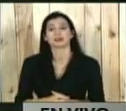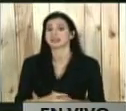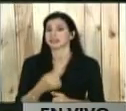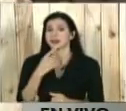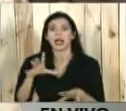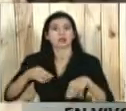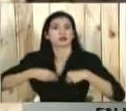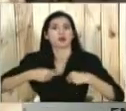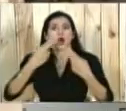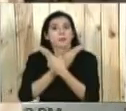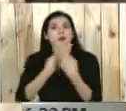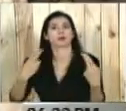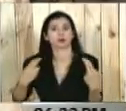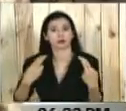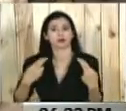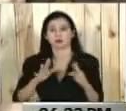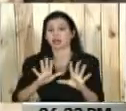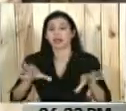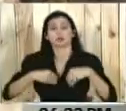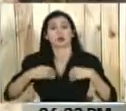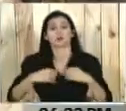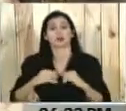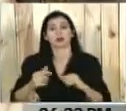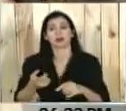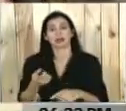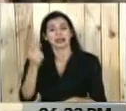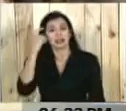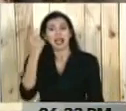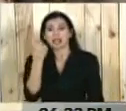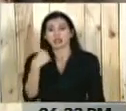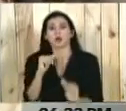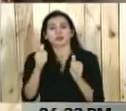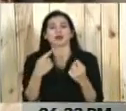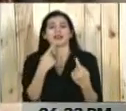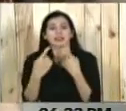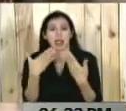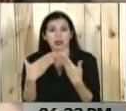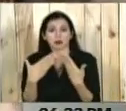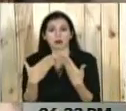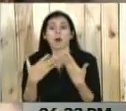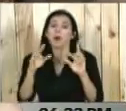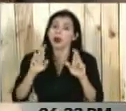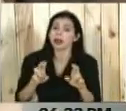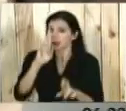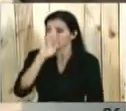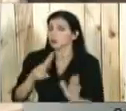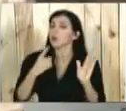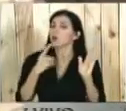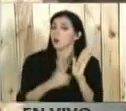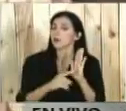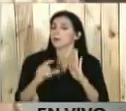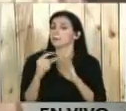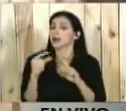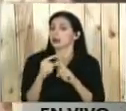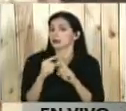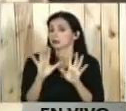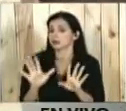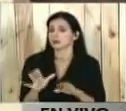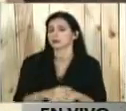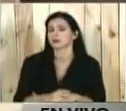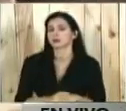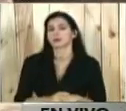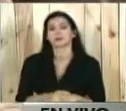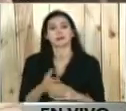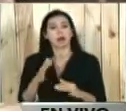comprometida en el proceso de diálogo que se inició el día de ayer. Aspiro a eso. De todas maneras, nuestro país tiene